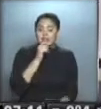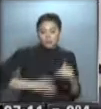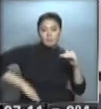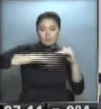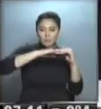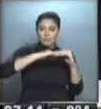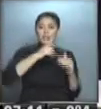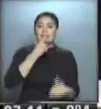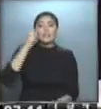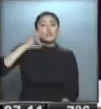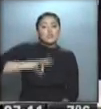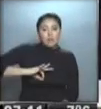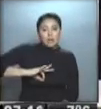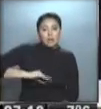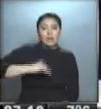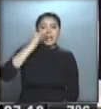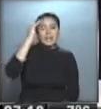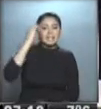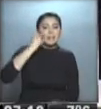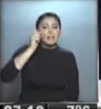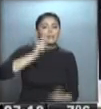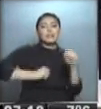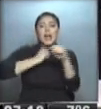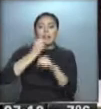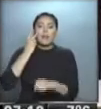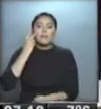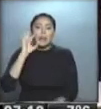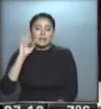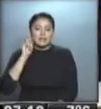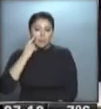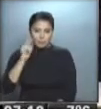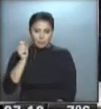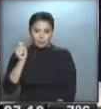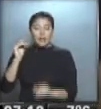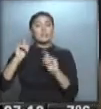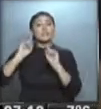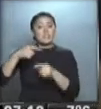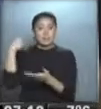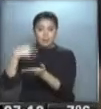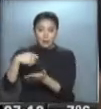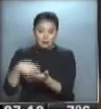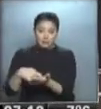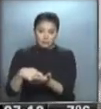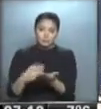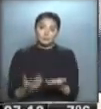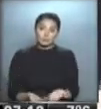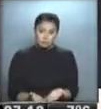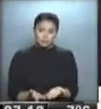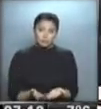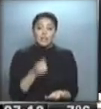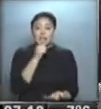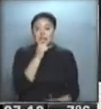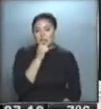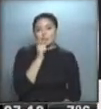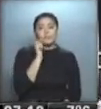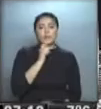15.000 a 25.000 en deducciones para los casados para que igualmente quien está